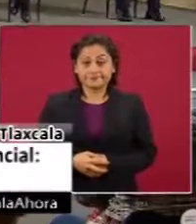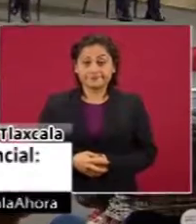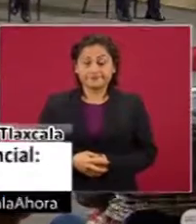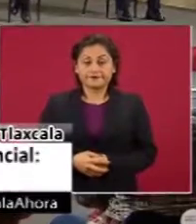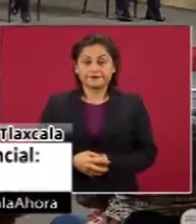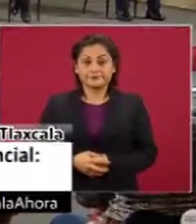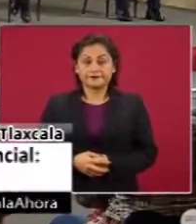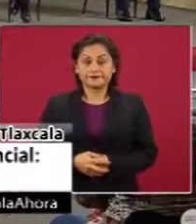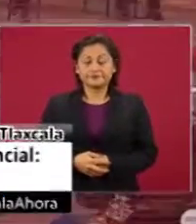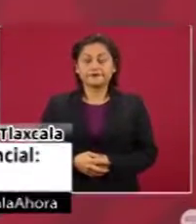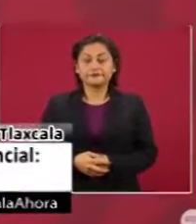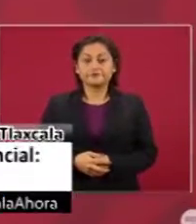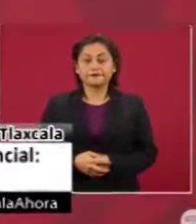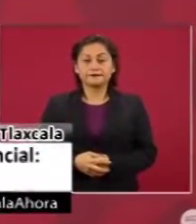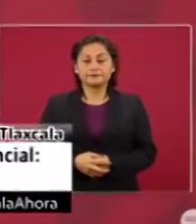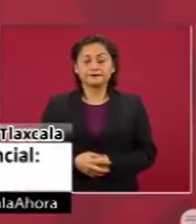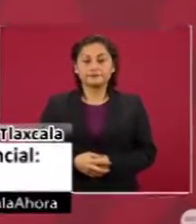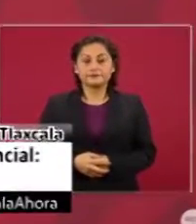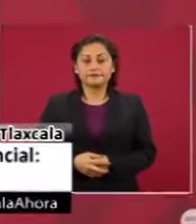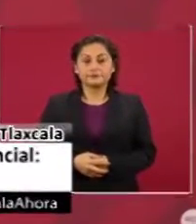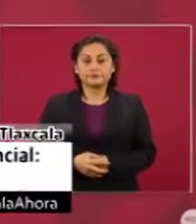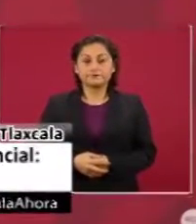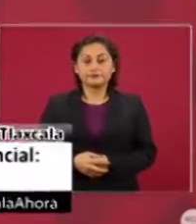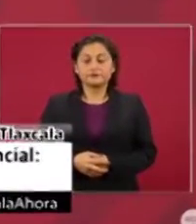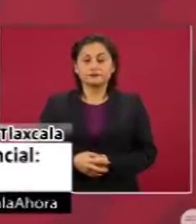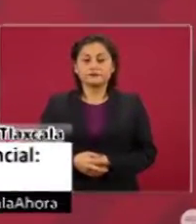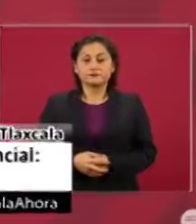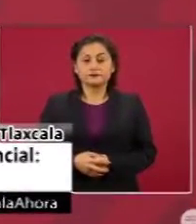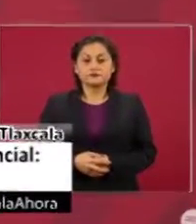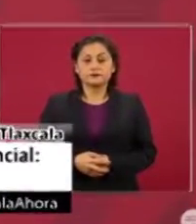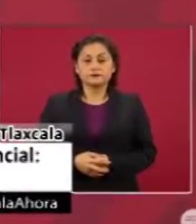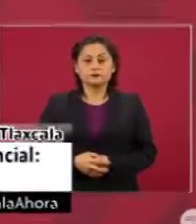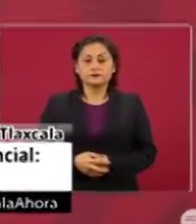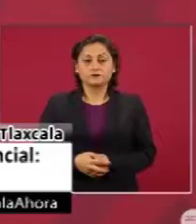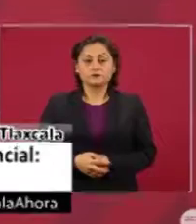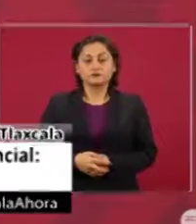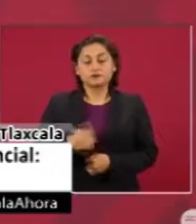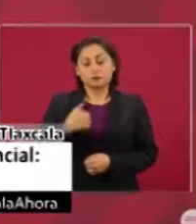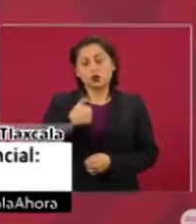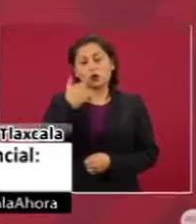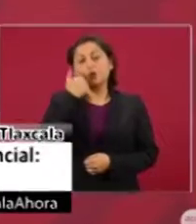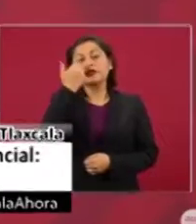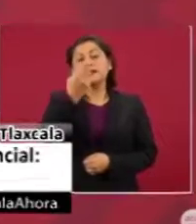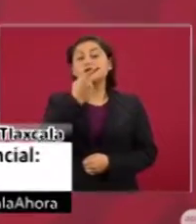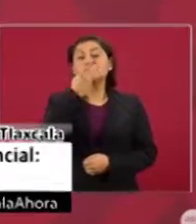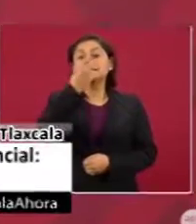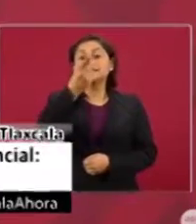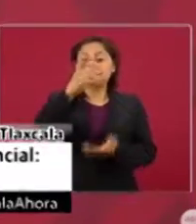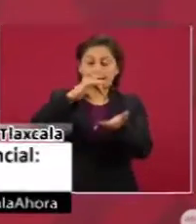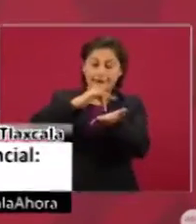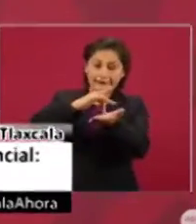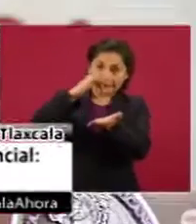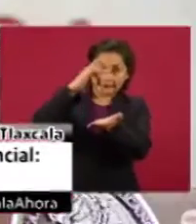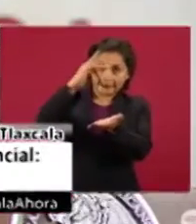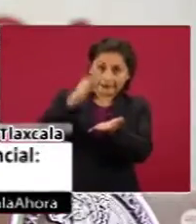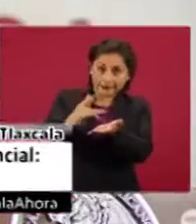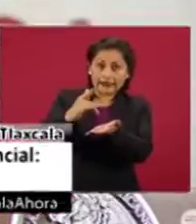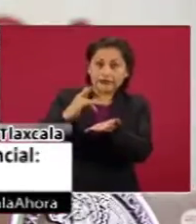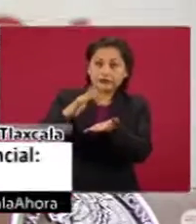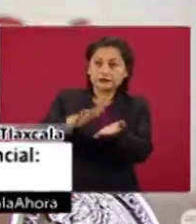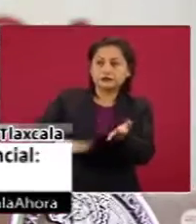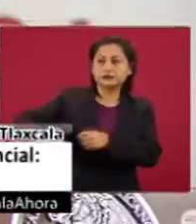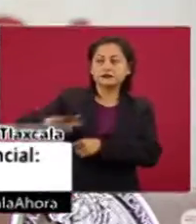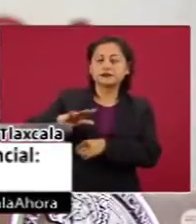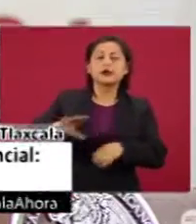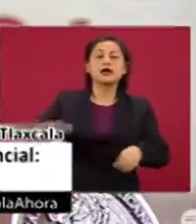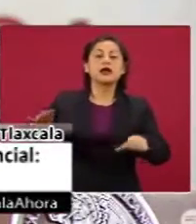del dictamen de reforma constitucional que elimina el fuero presidencial, iniciará el proceso de aprobación de los congresos locales y antes de que concluya el